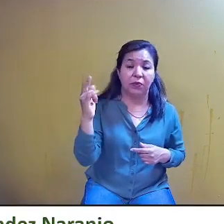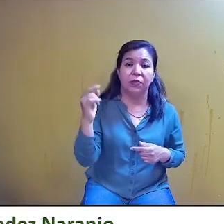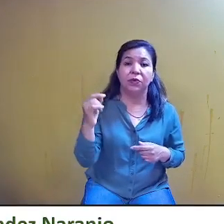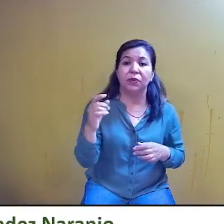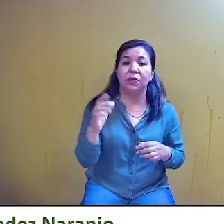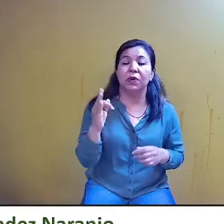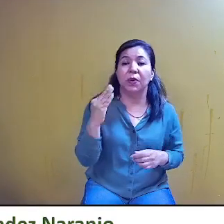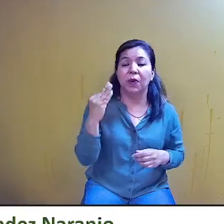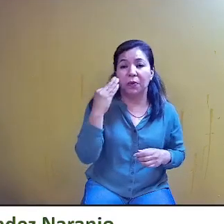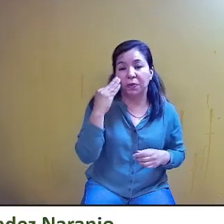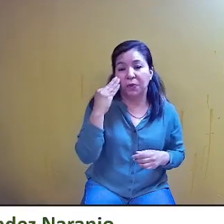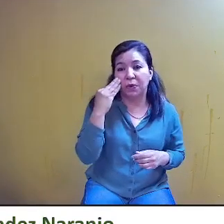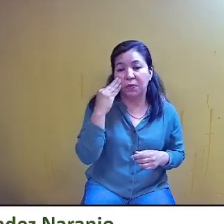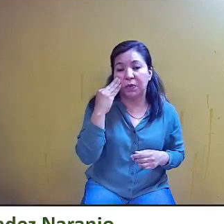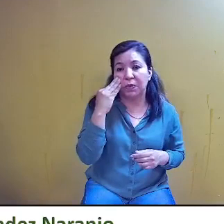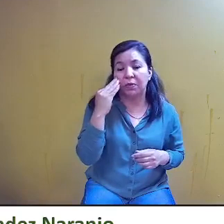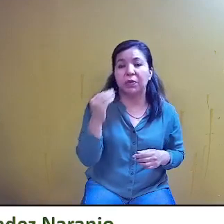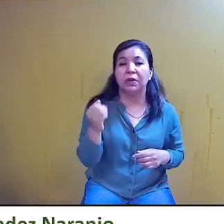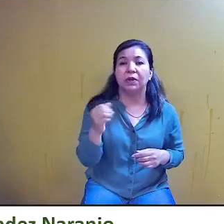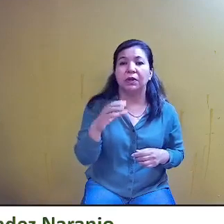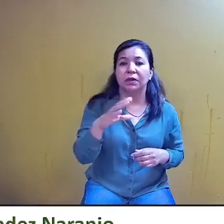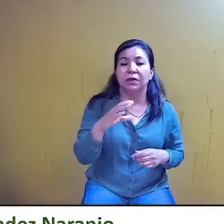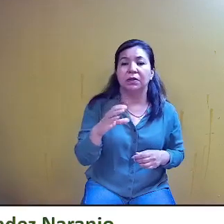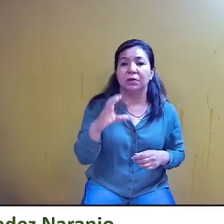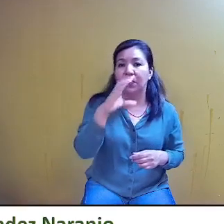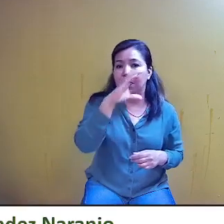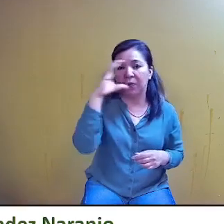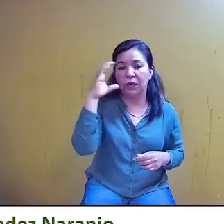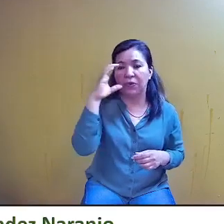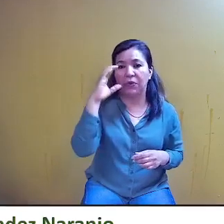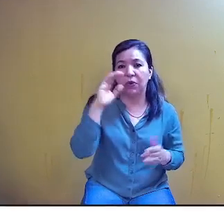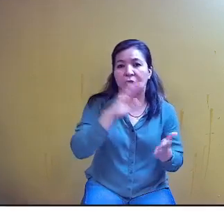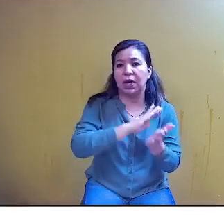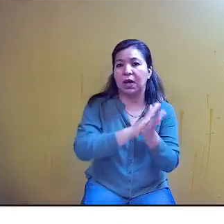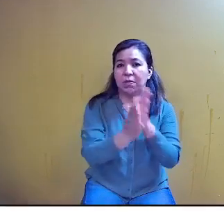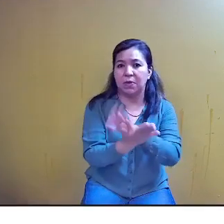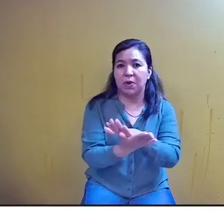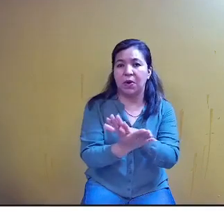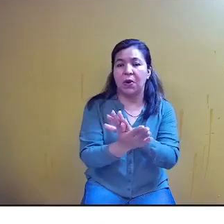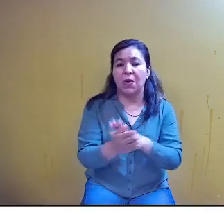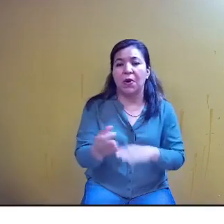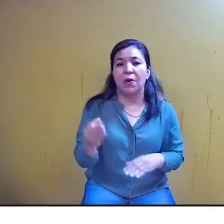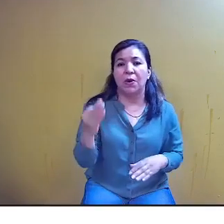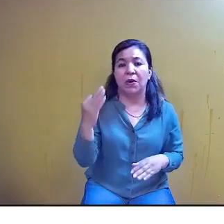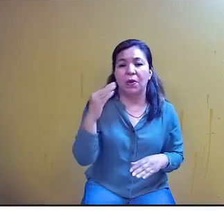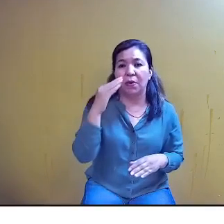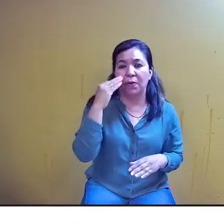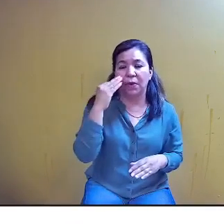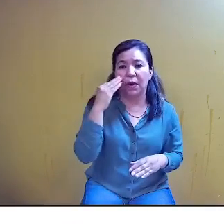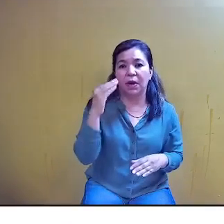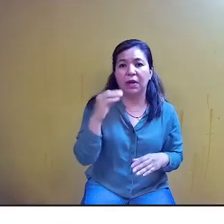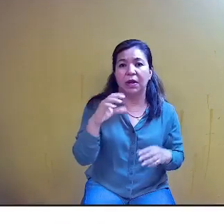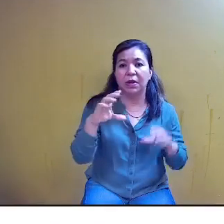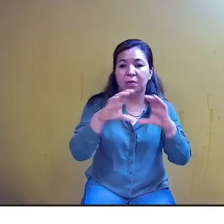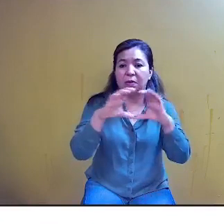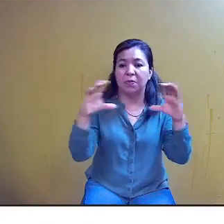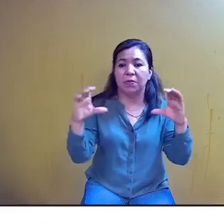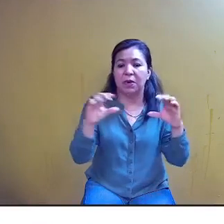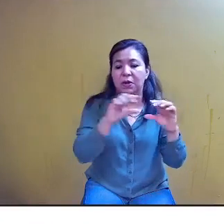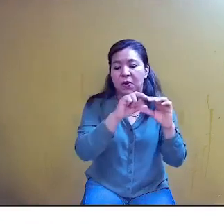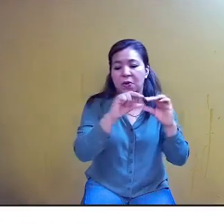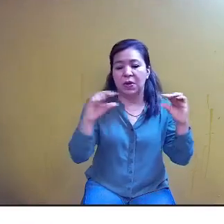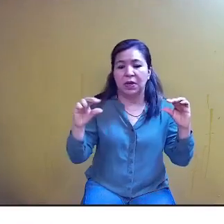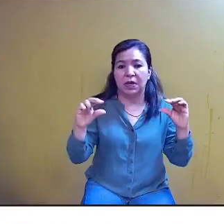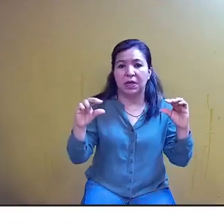Facebook, realizó un cambio en su foto de perfil y que en la nueva foto sobresale en su nombre con un emblema en el cual